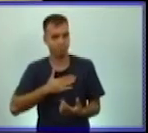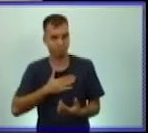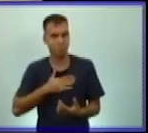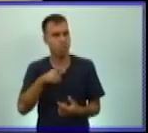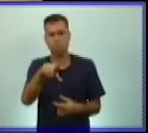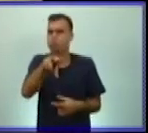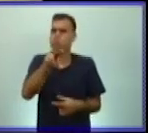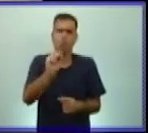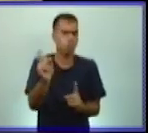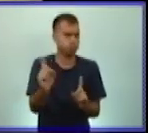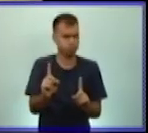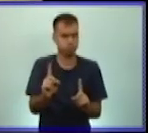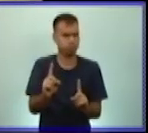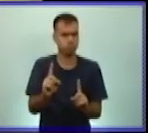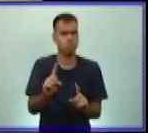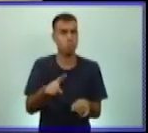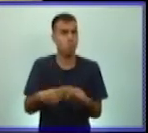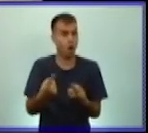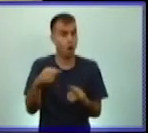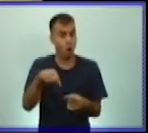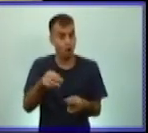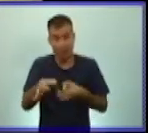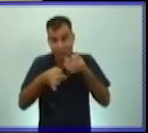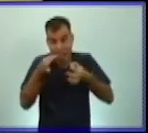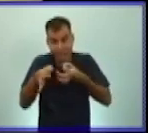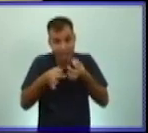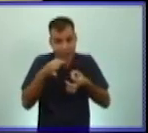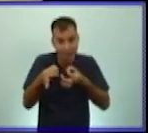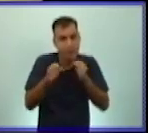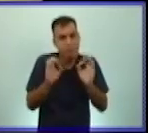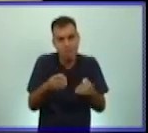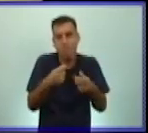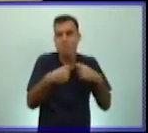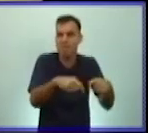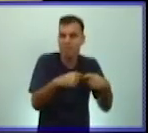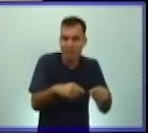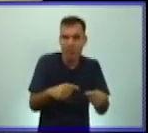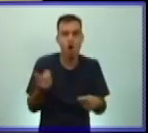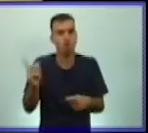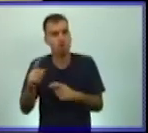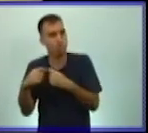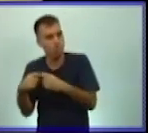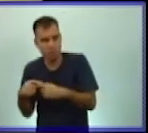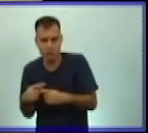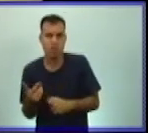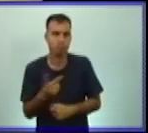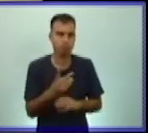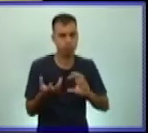nuevo del todo porque ya hoy hemos ido hablando de óxidos metálicos y óxidos no